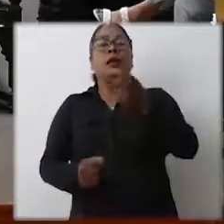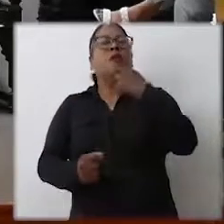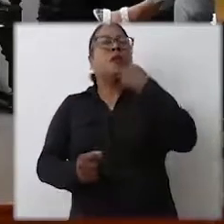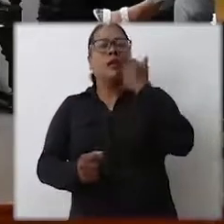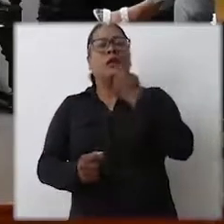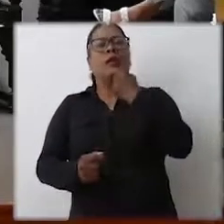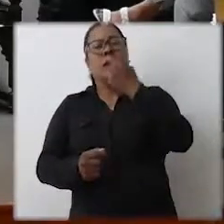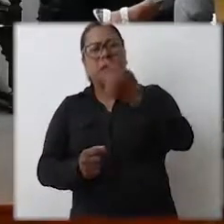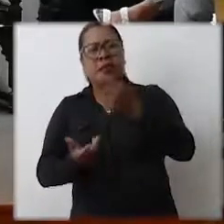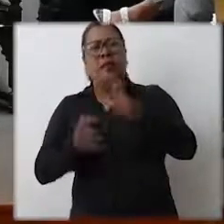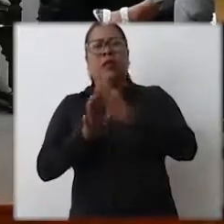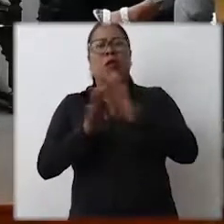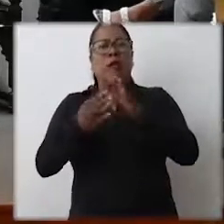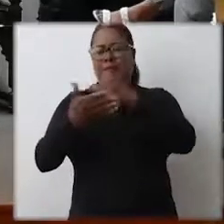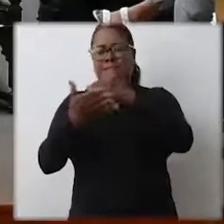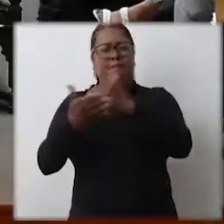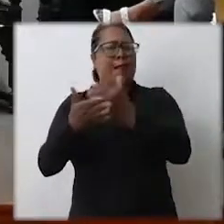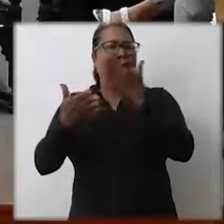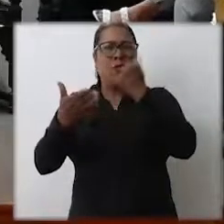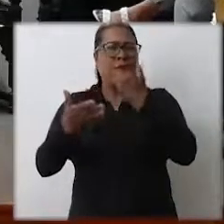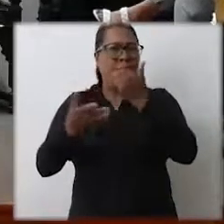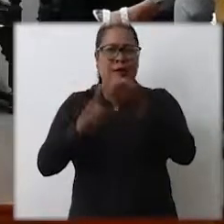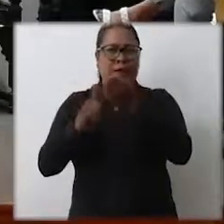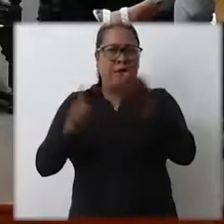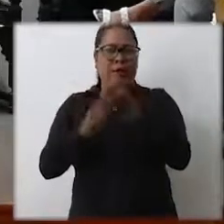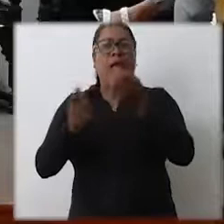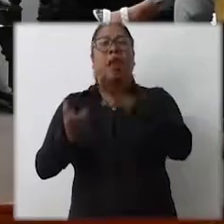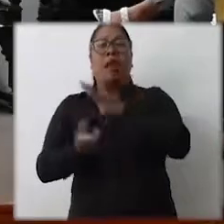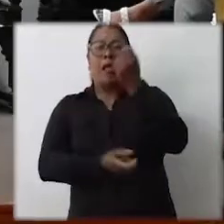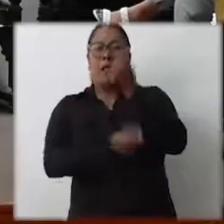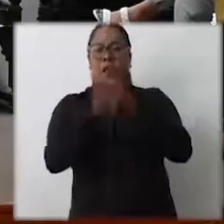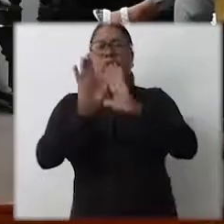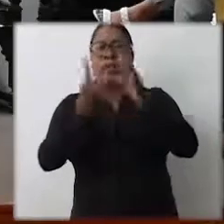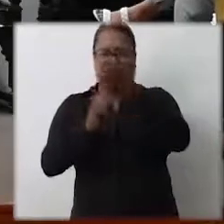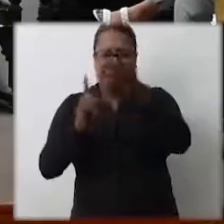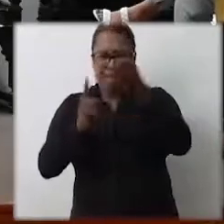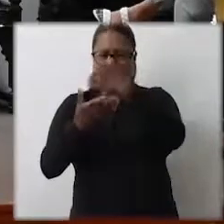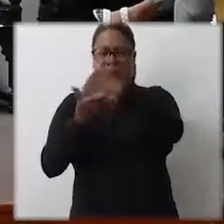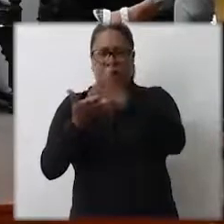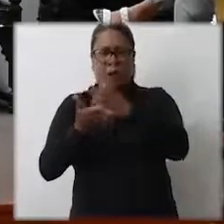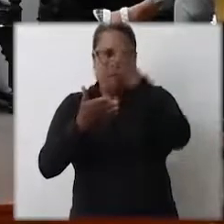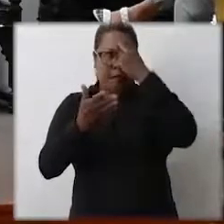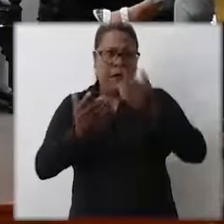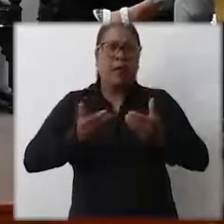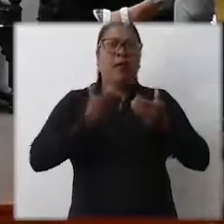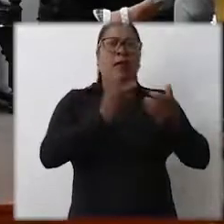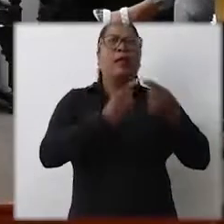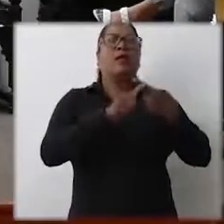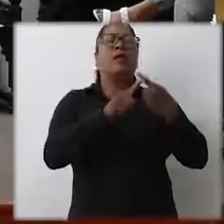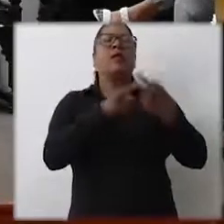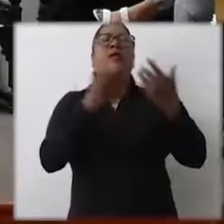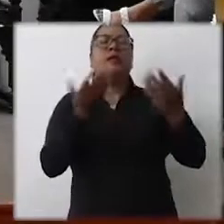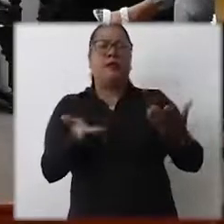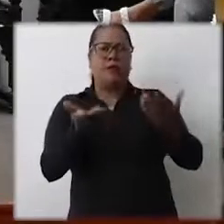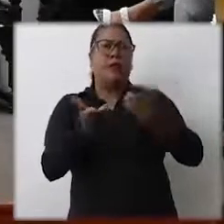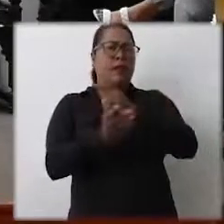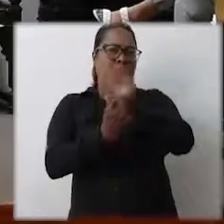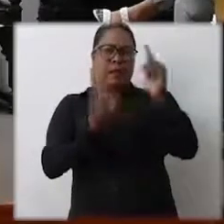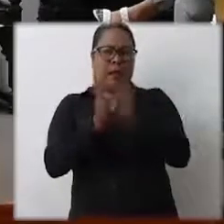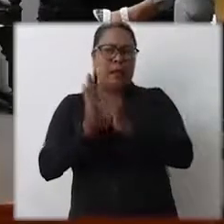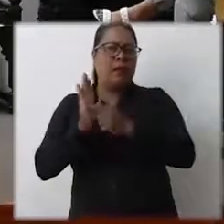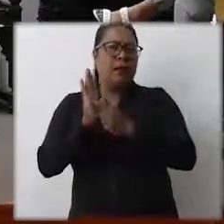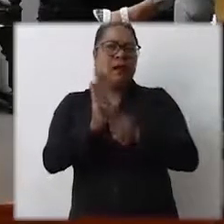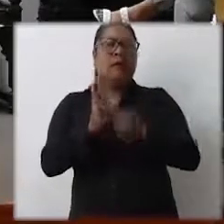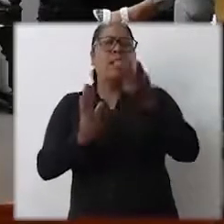Pública, iniciar el procedimiento de cancelación de dichos documentos y, consecuentemente, a continuar con el proceso